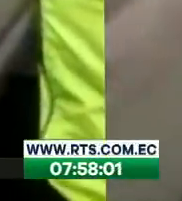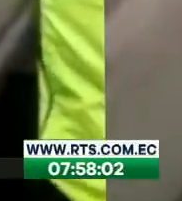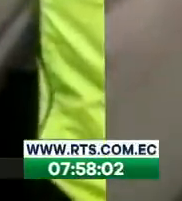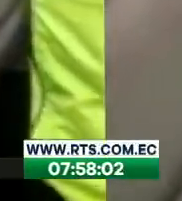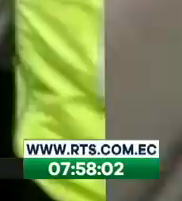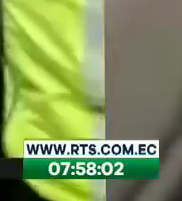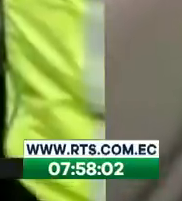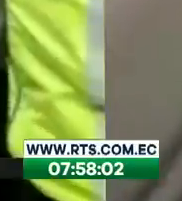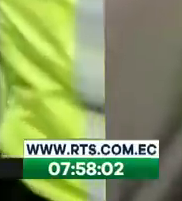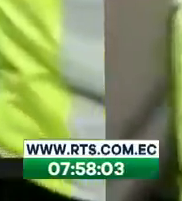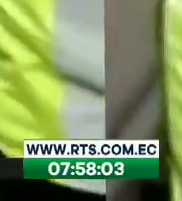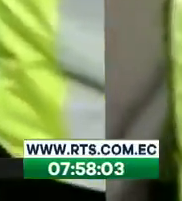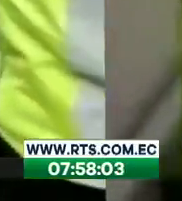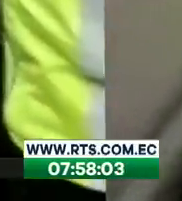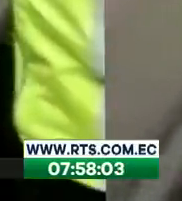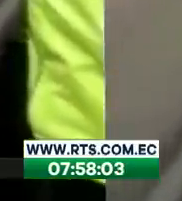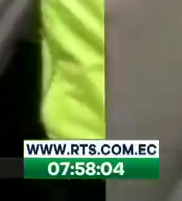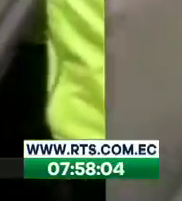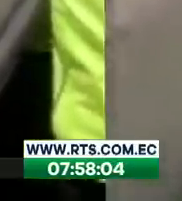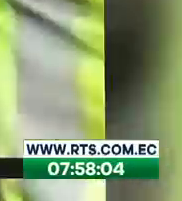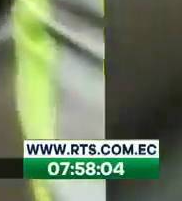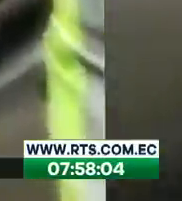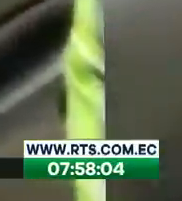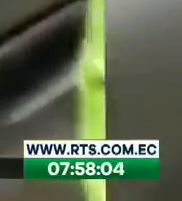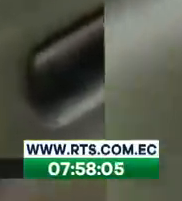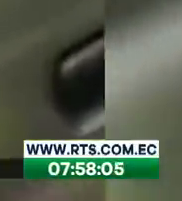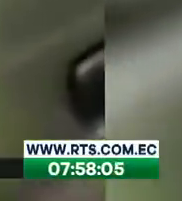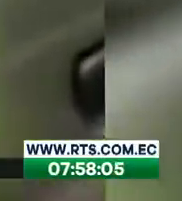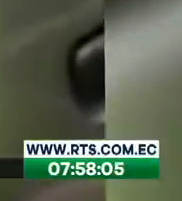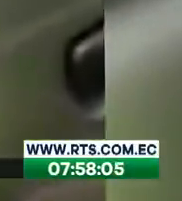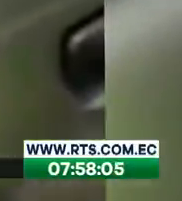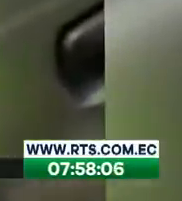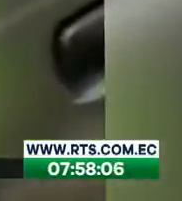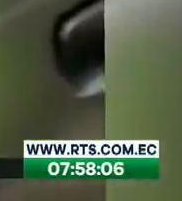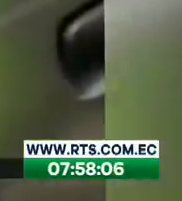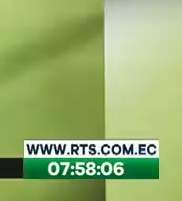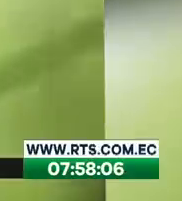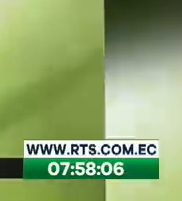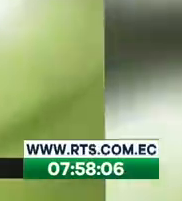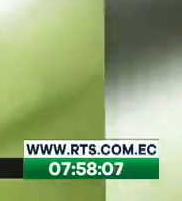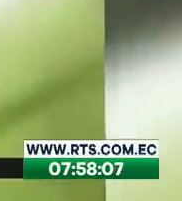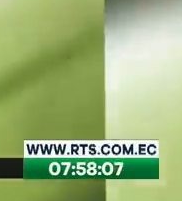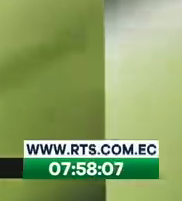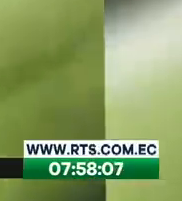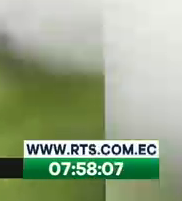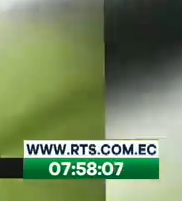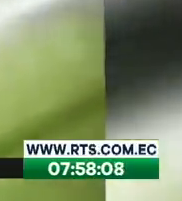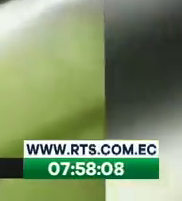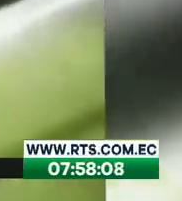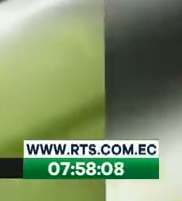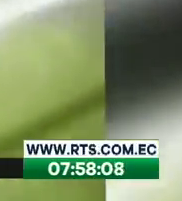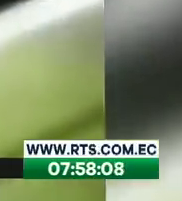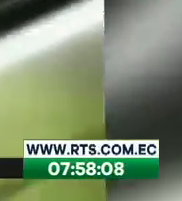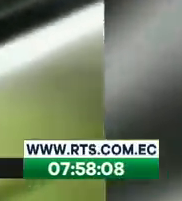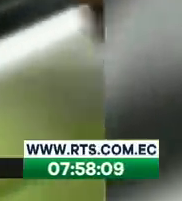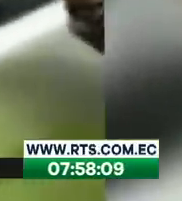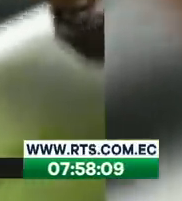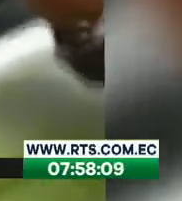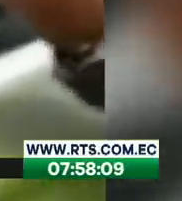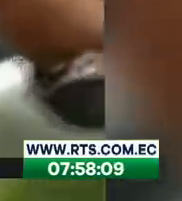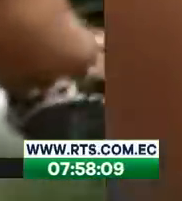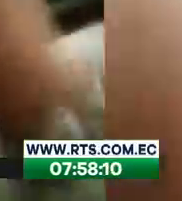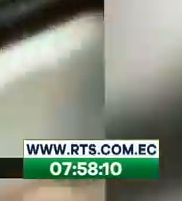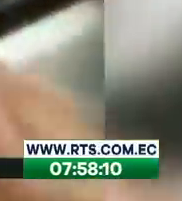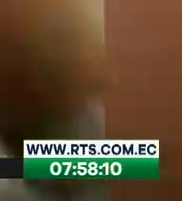el oficial de tránsito, en este caso, pueda tomar procedimiento como corresponde. Todo apunta a indicar que el caballero